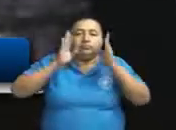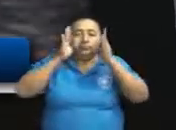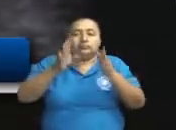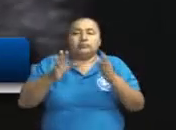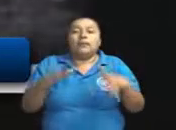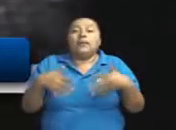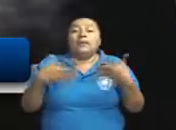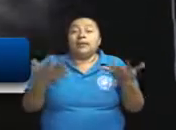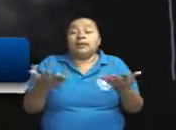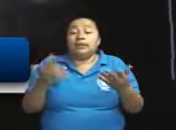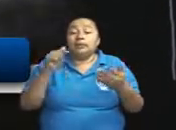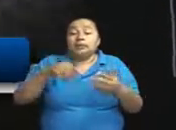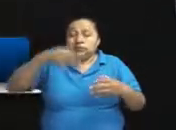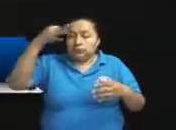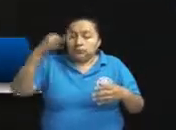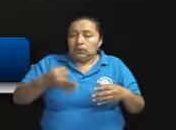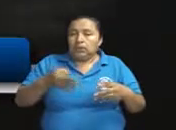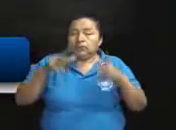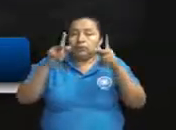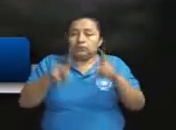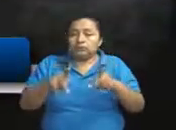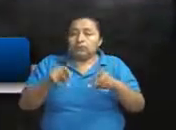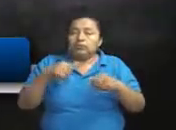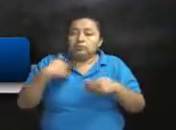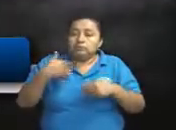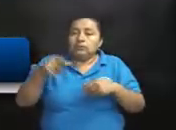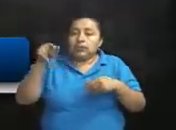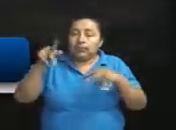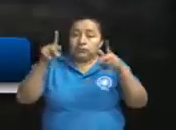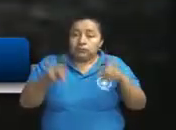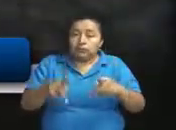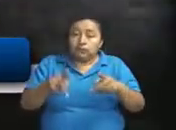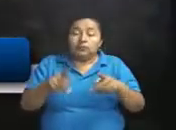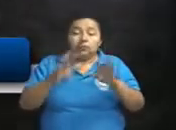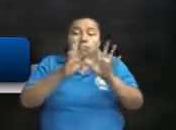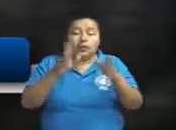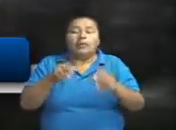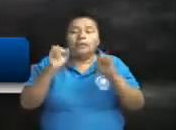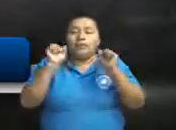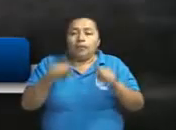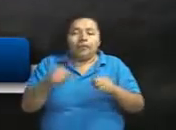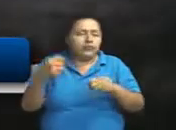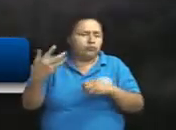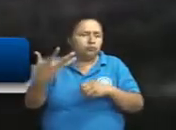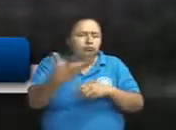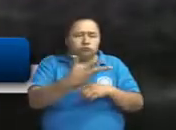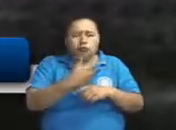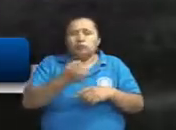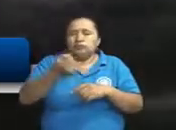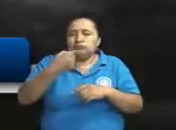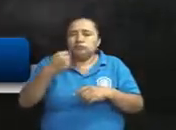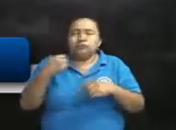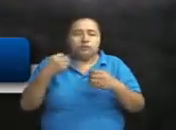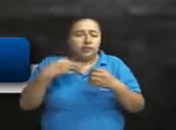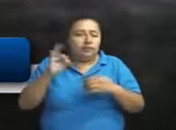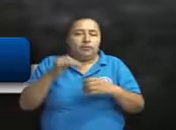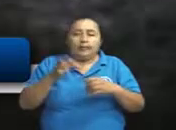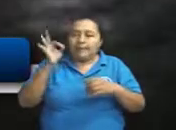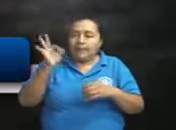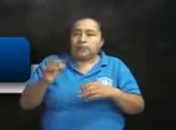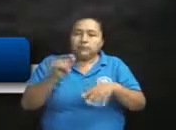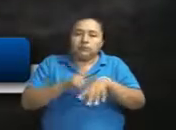para qué es eso? Para asegurarnos también que esa persona, esa pacientita, pueda recibir todo el tratamiento de forma